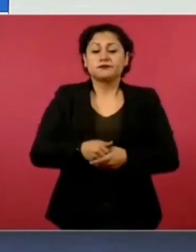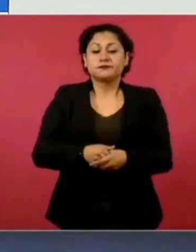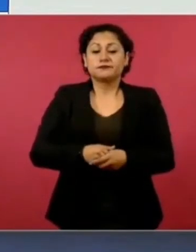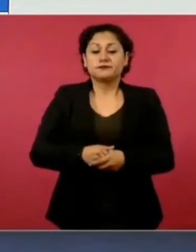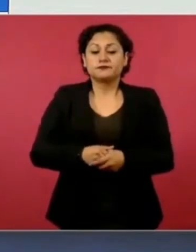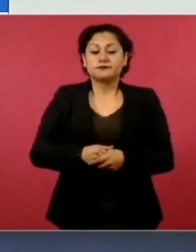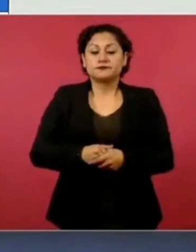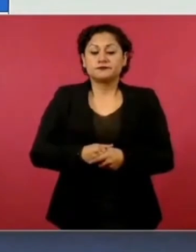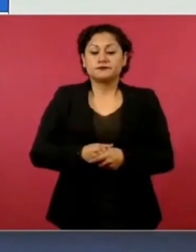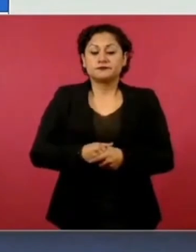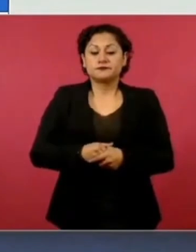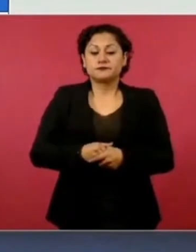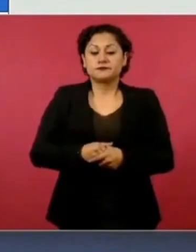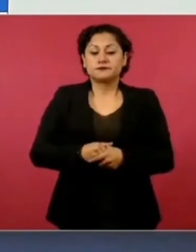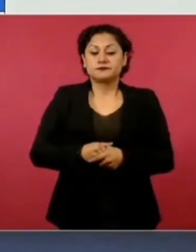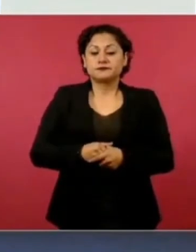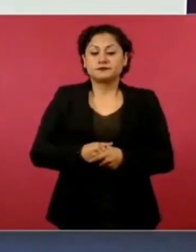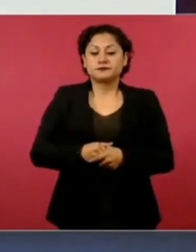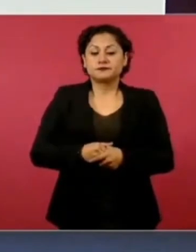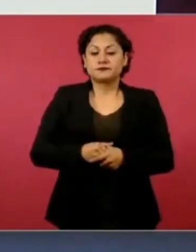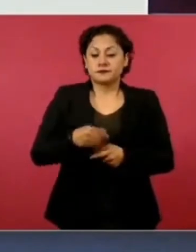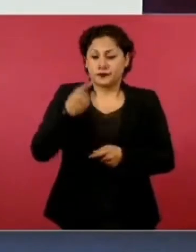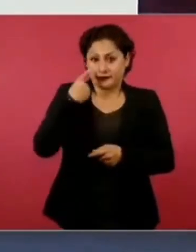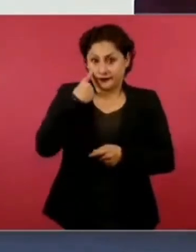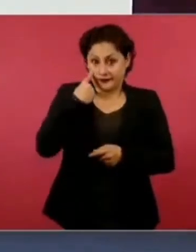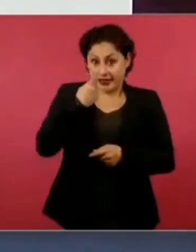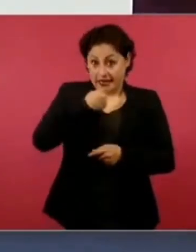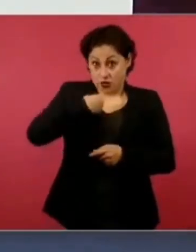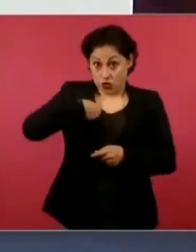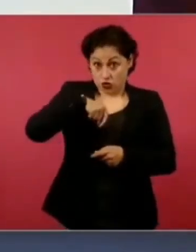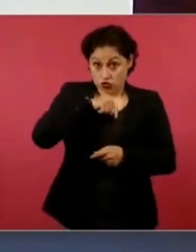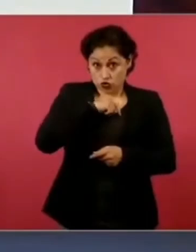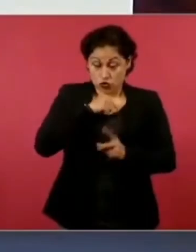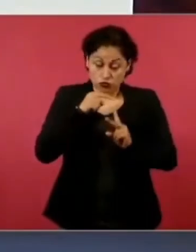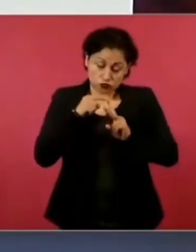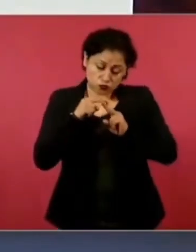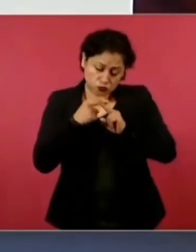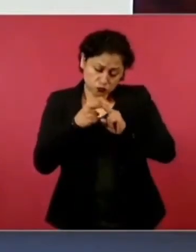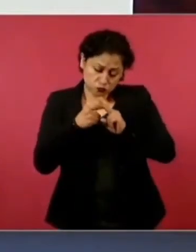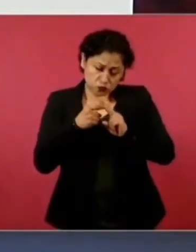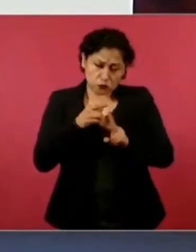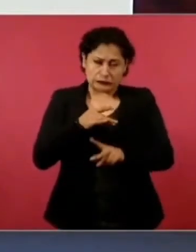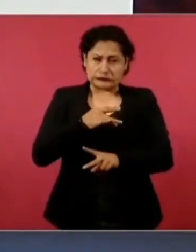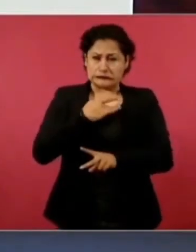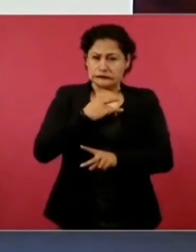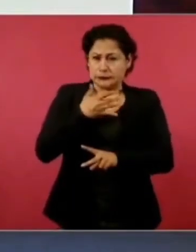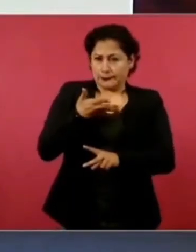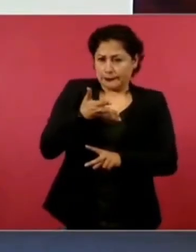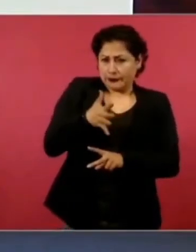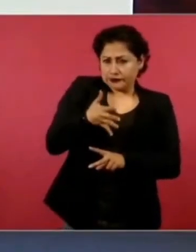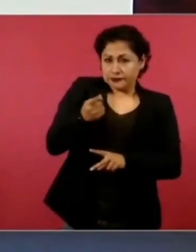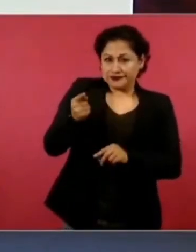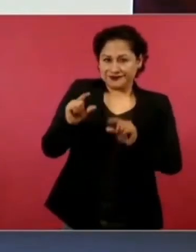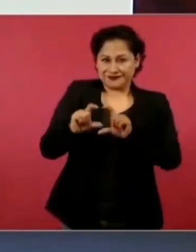Esto fue lo que propusimos que íbamos a tener.